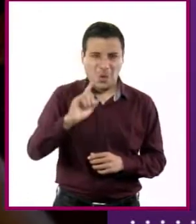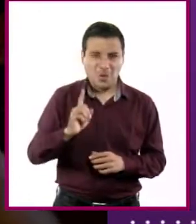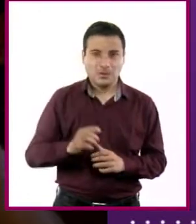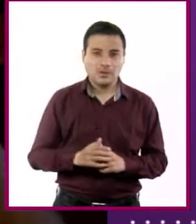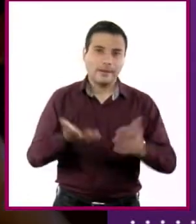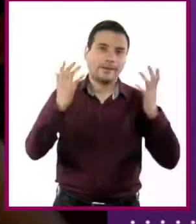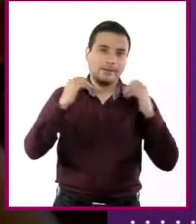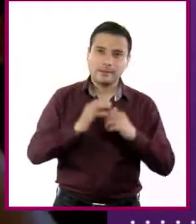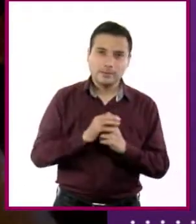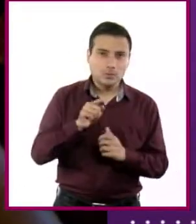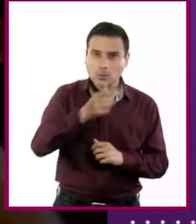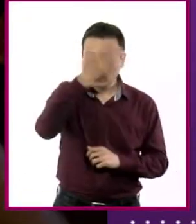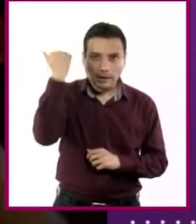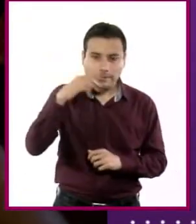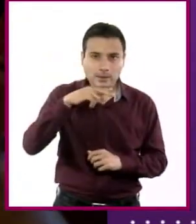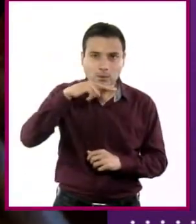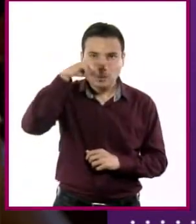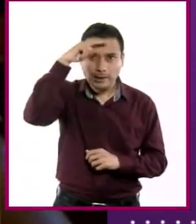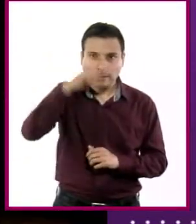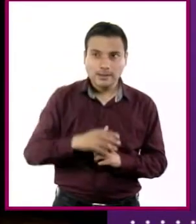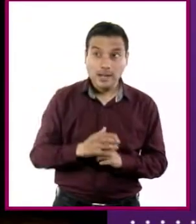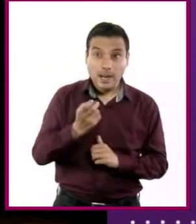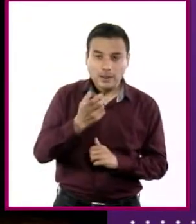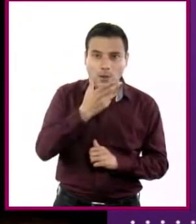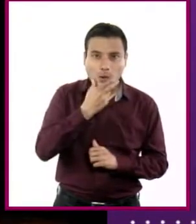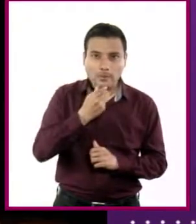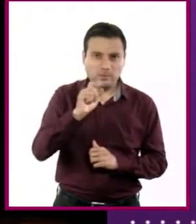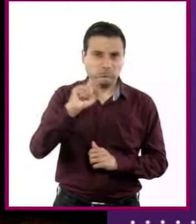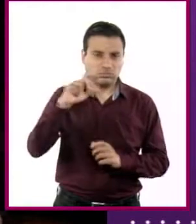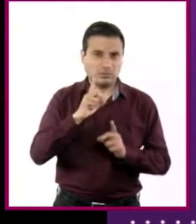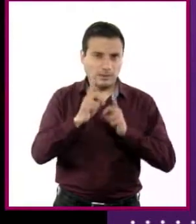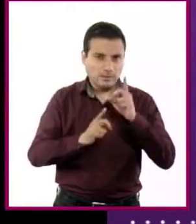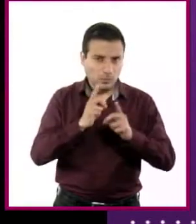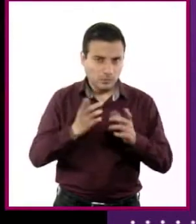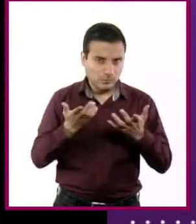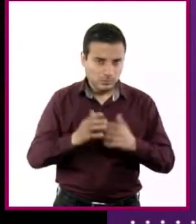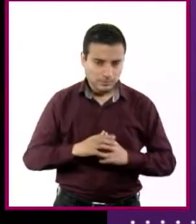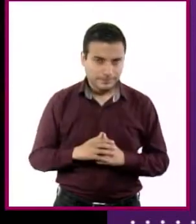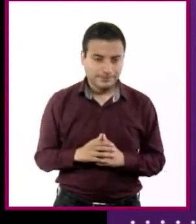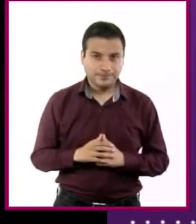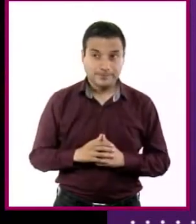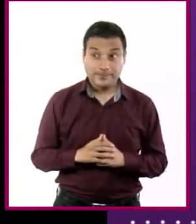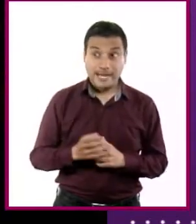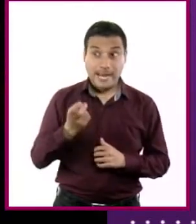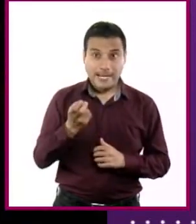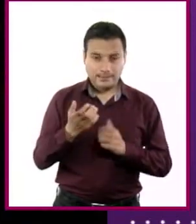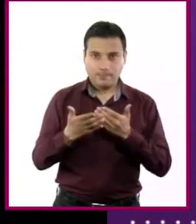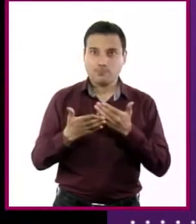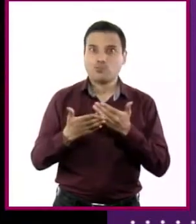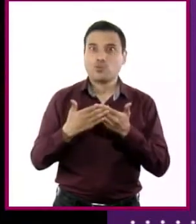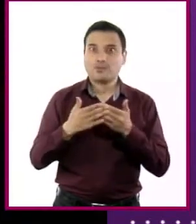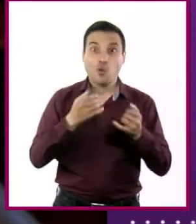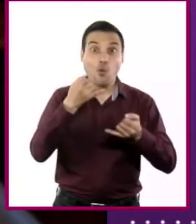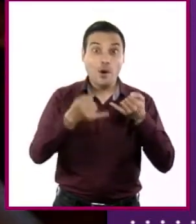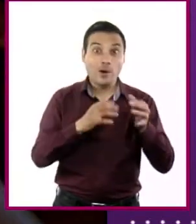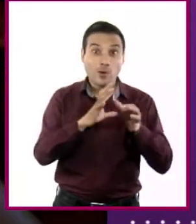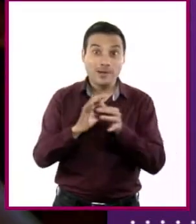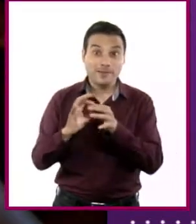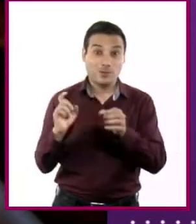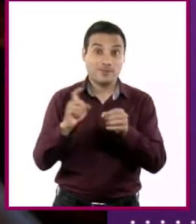Vladimir, no sabes nada. Él es un atleta, un gran atleta. Él va a participar en la siguiente